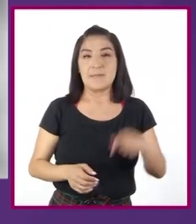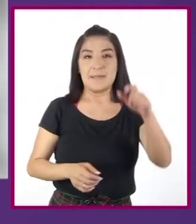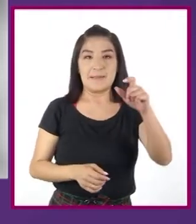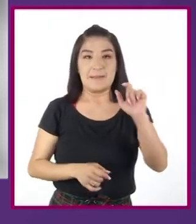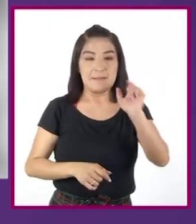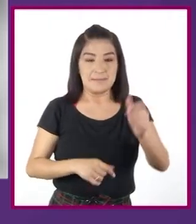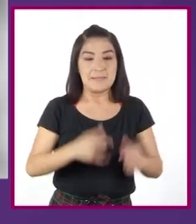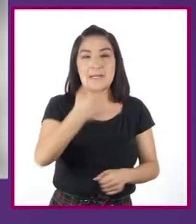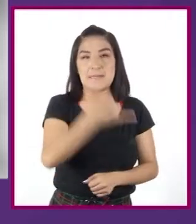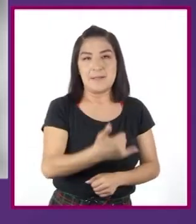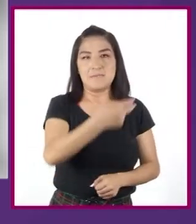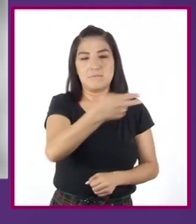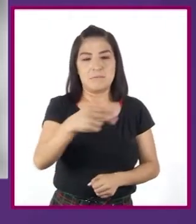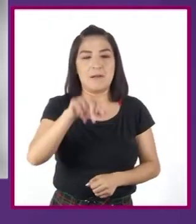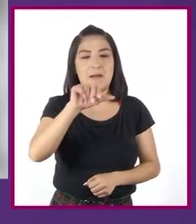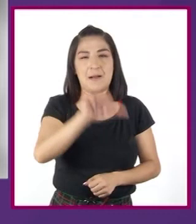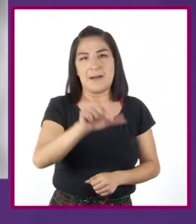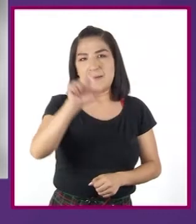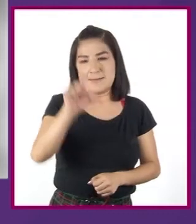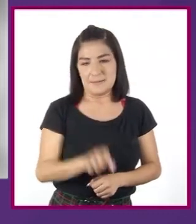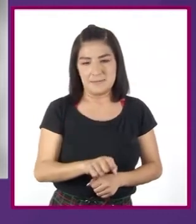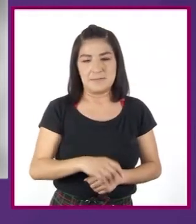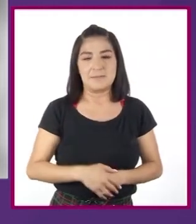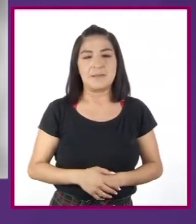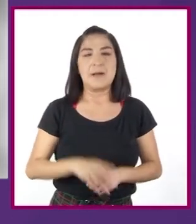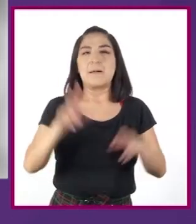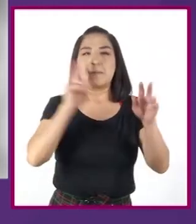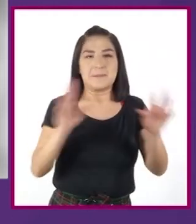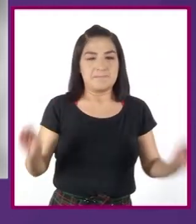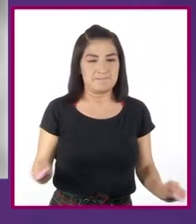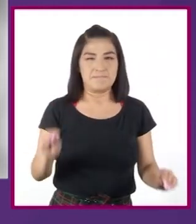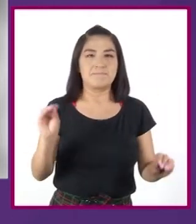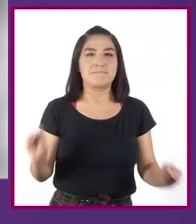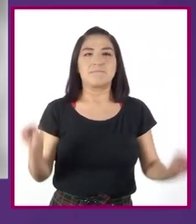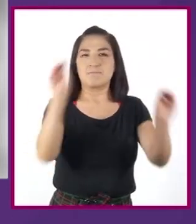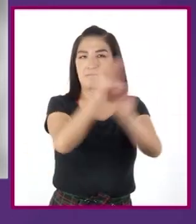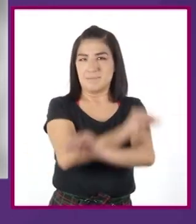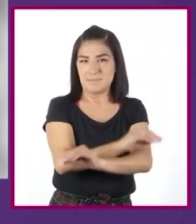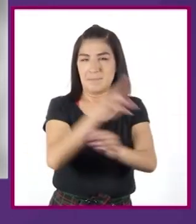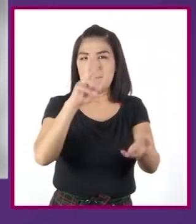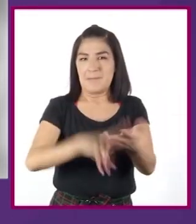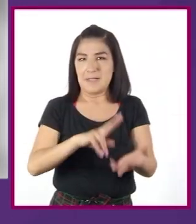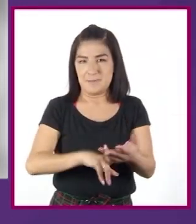a por x. Sustituyamos los valores.